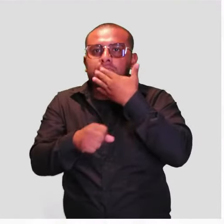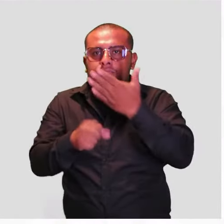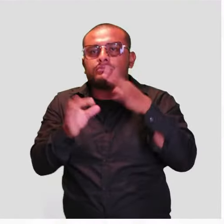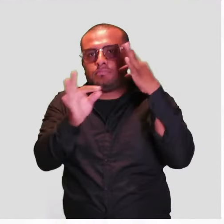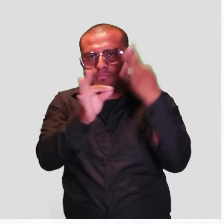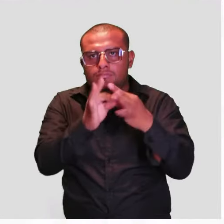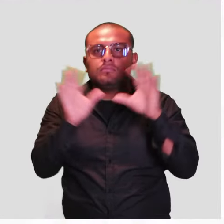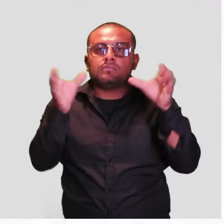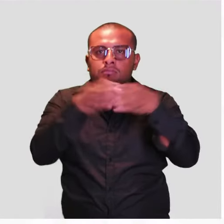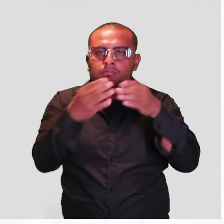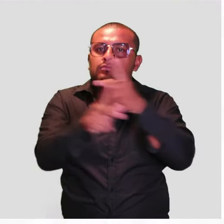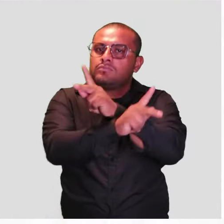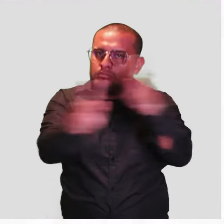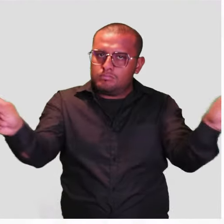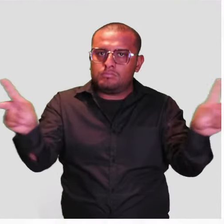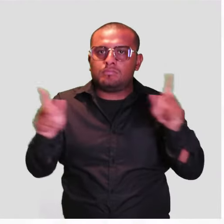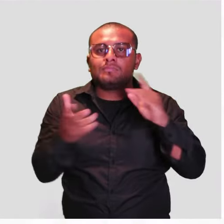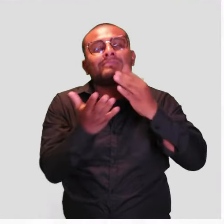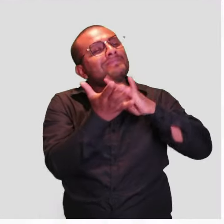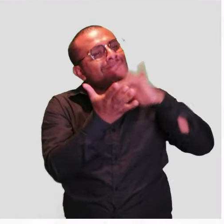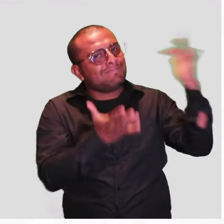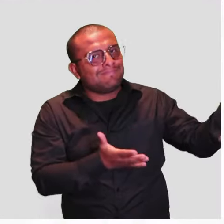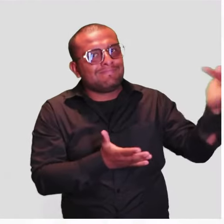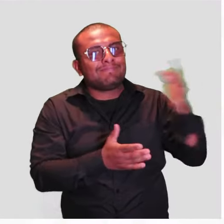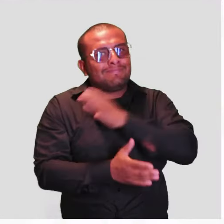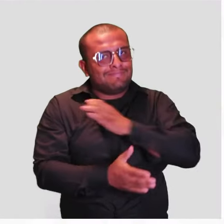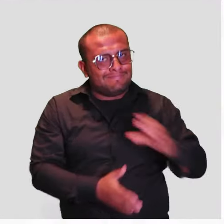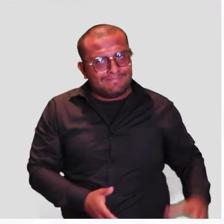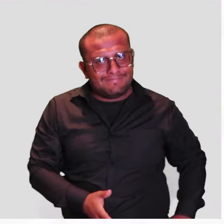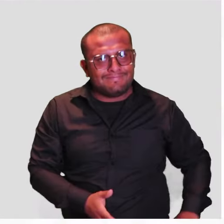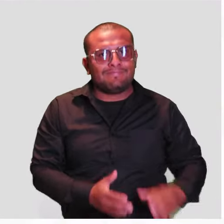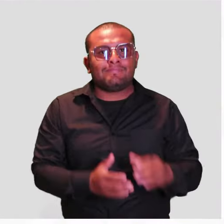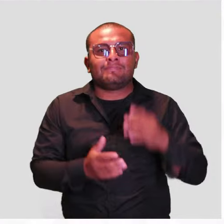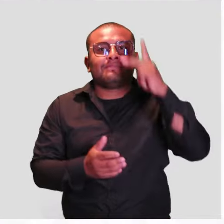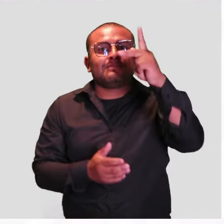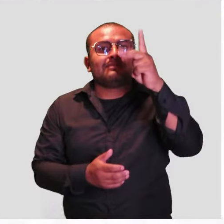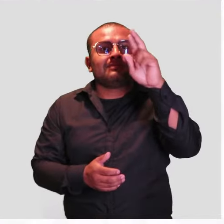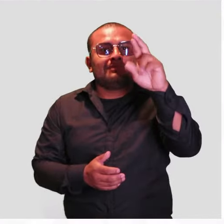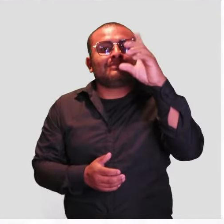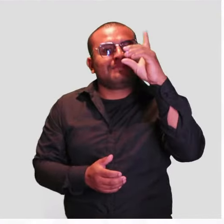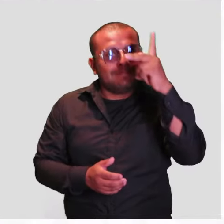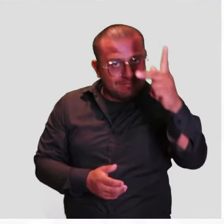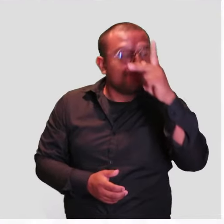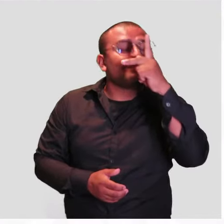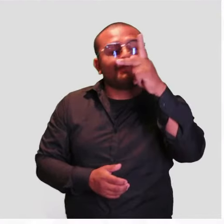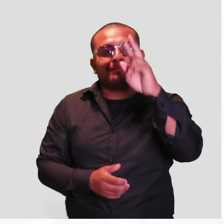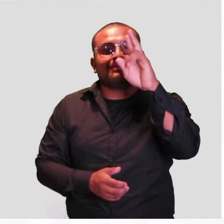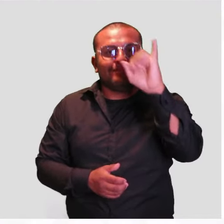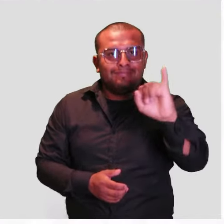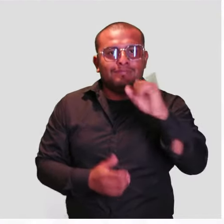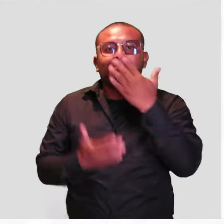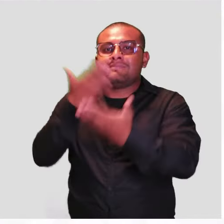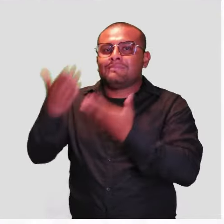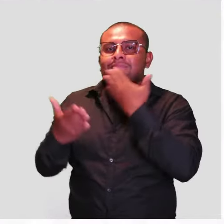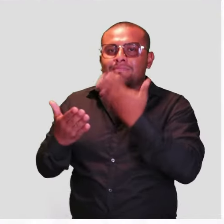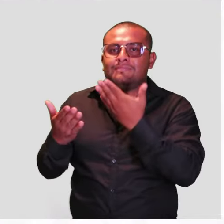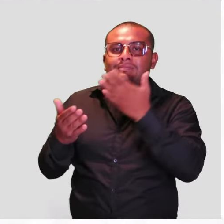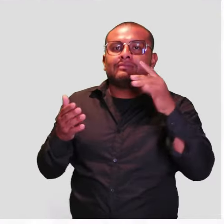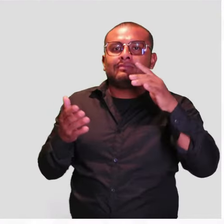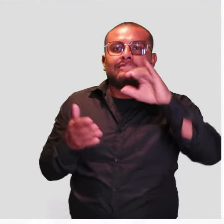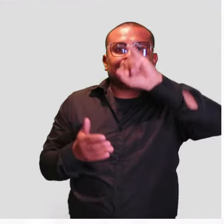Gracias, candidata Vania Camacho Galván, candidata del PRI. A continuación, cedemos el uso de la voz al candidato Juan